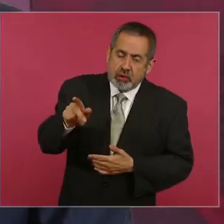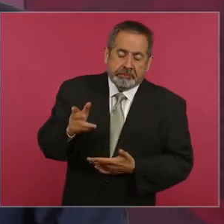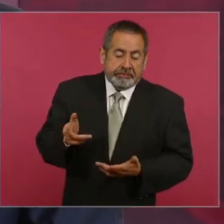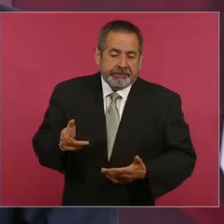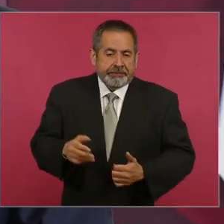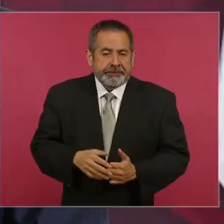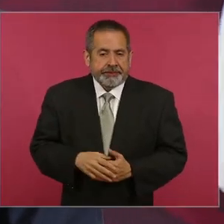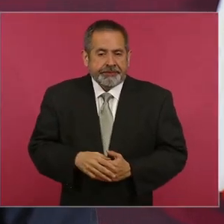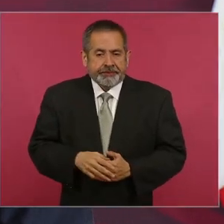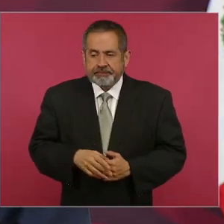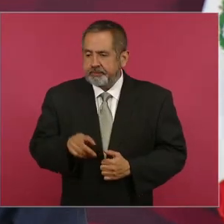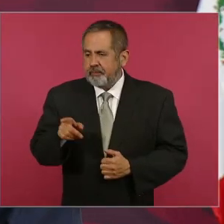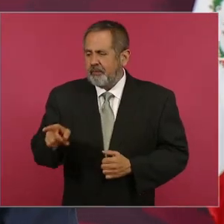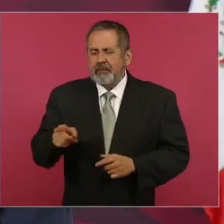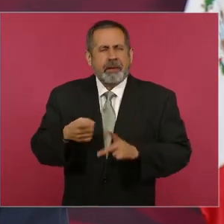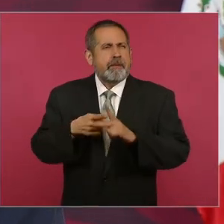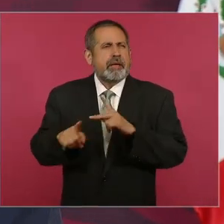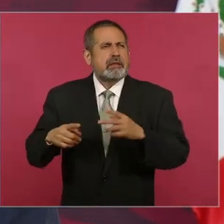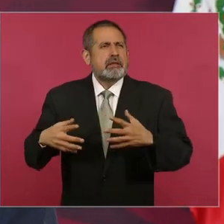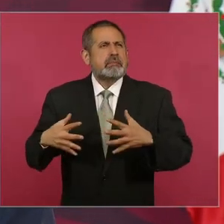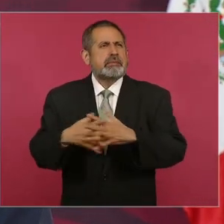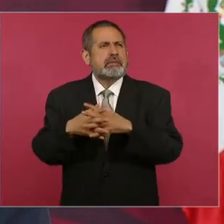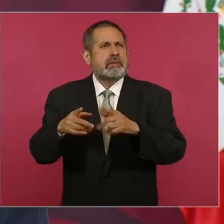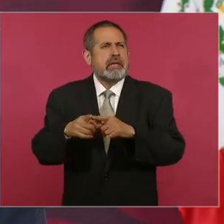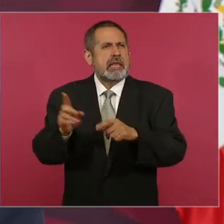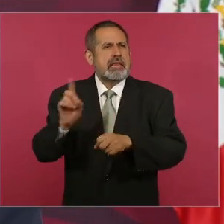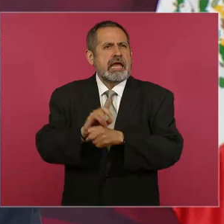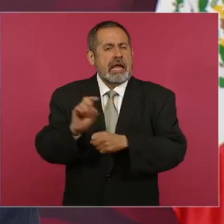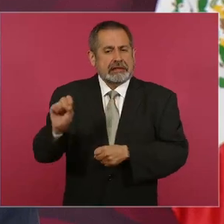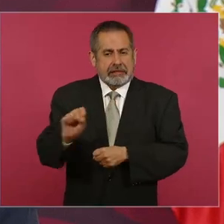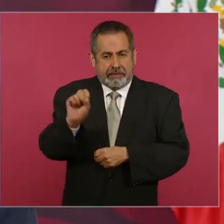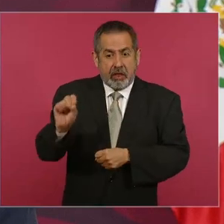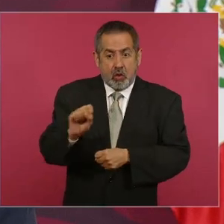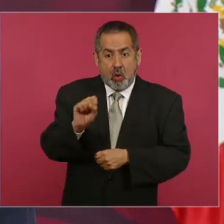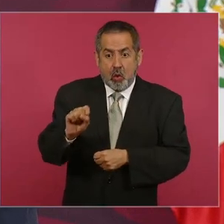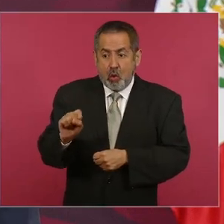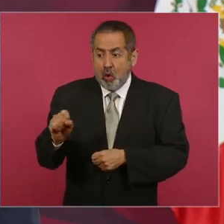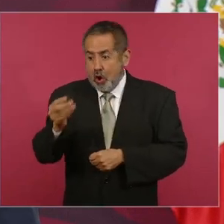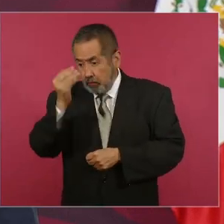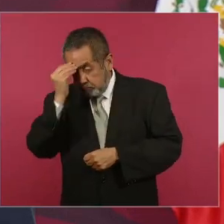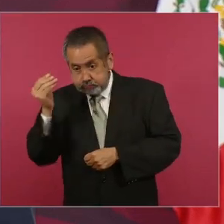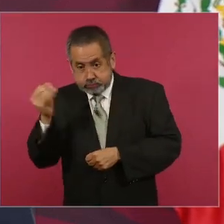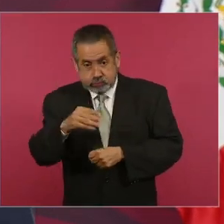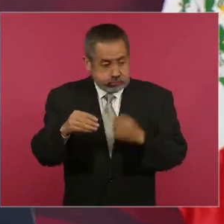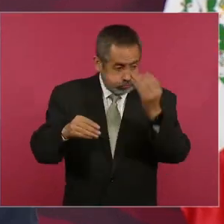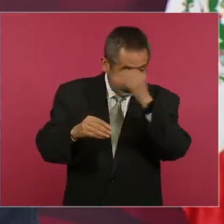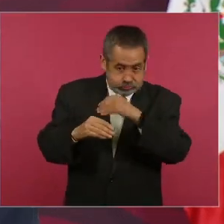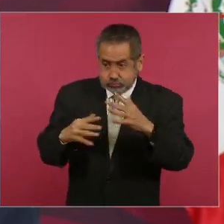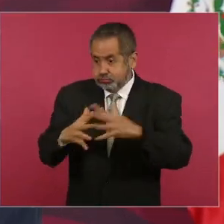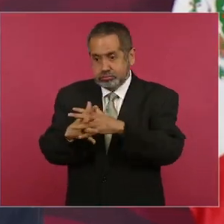La confrontación comenzó un sábado, hace como un mes,